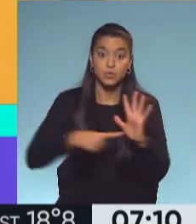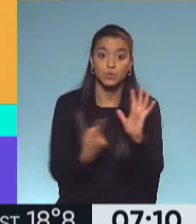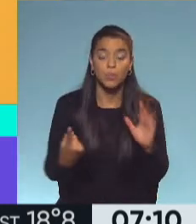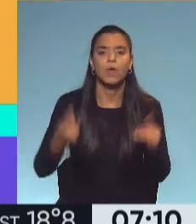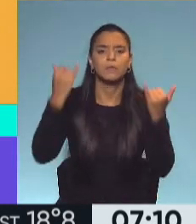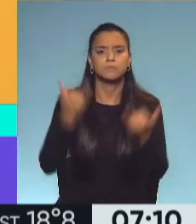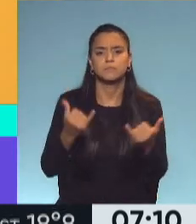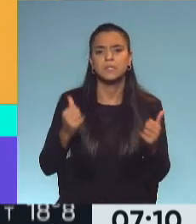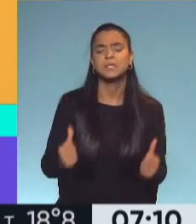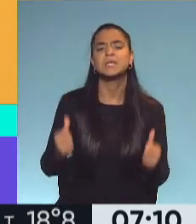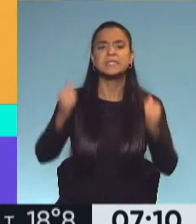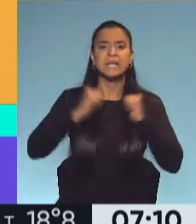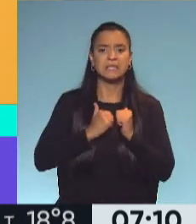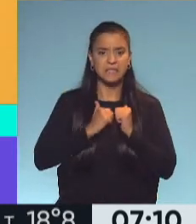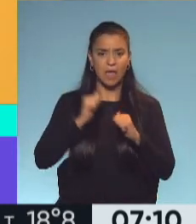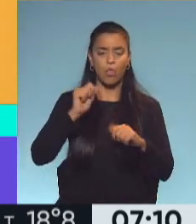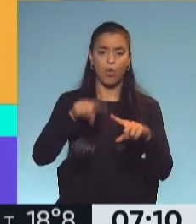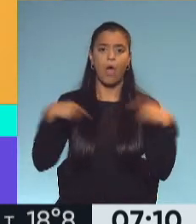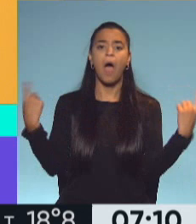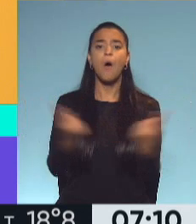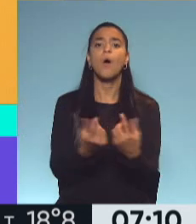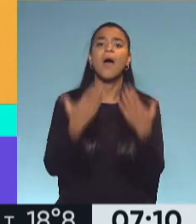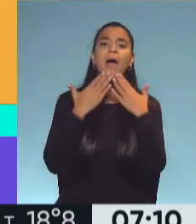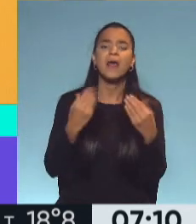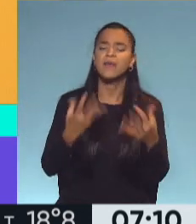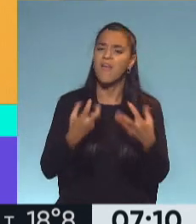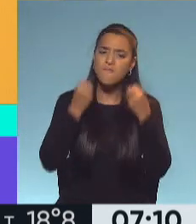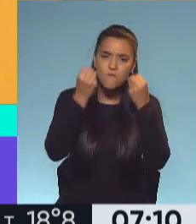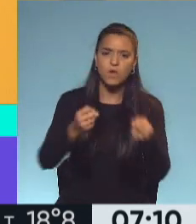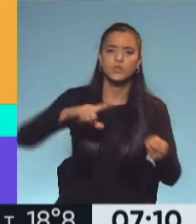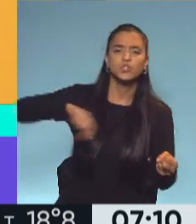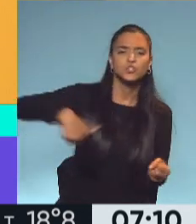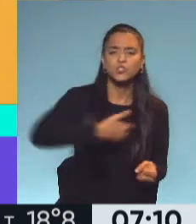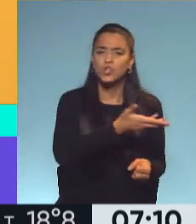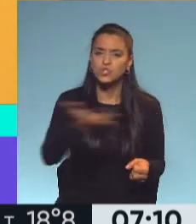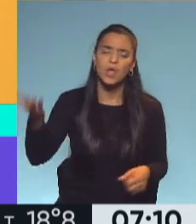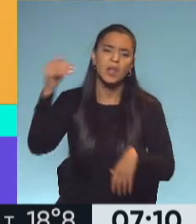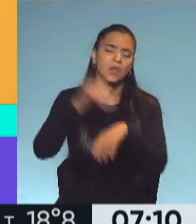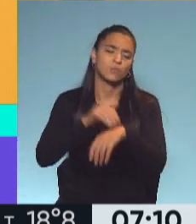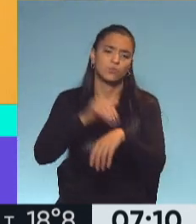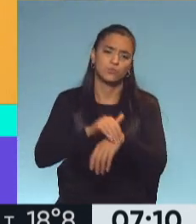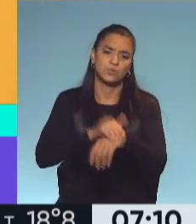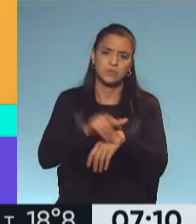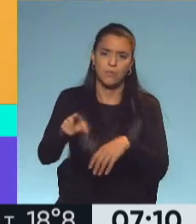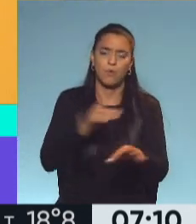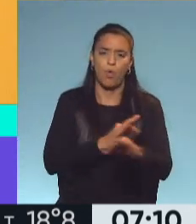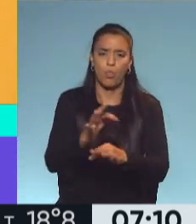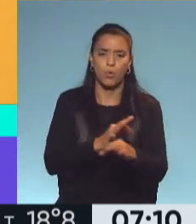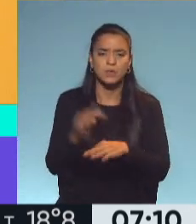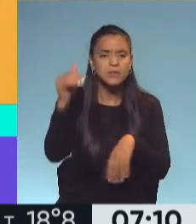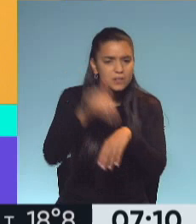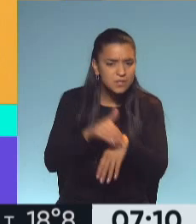estar sentados en sus aulas gracias al esfuerzo de una sociedad que está comprometida con la educación, que